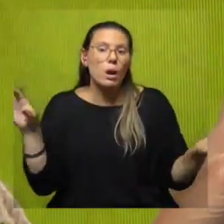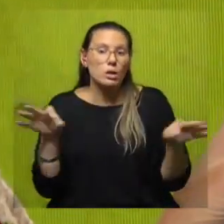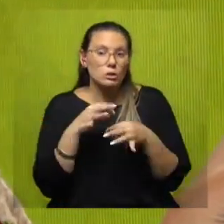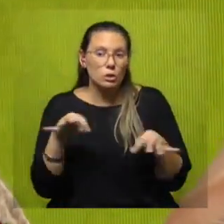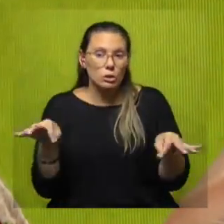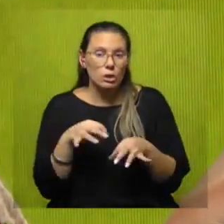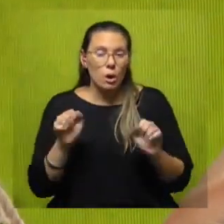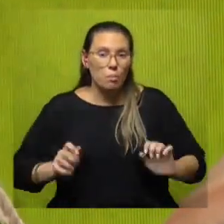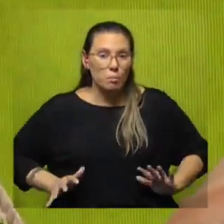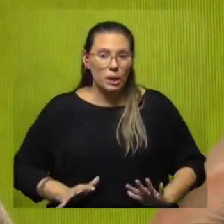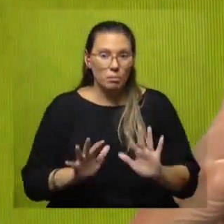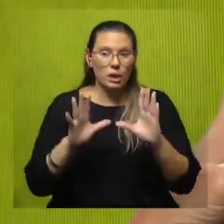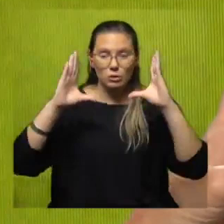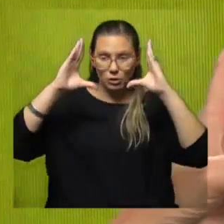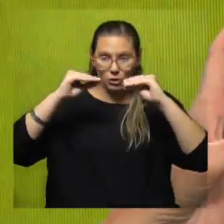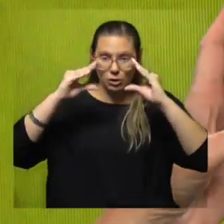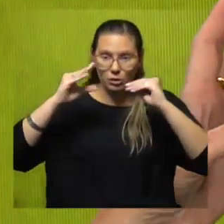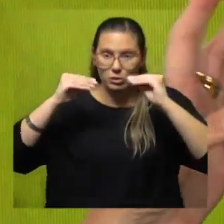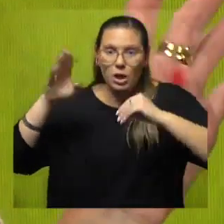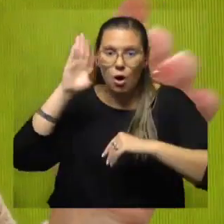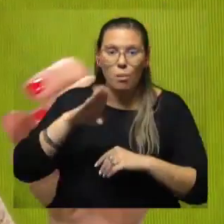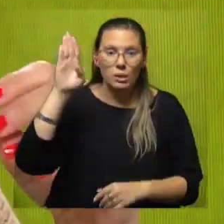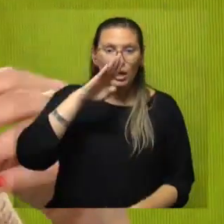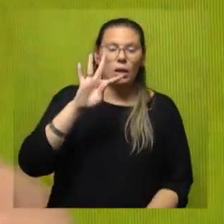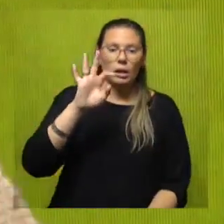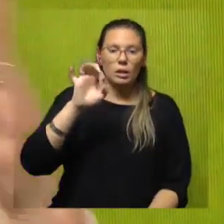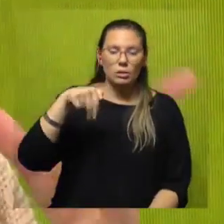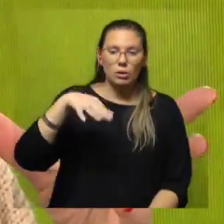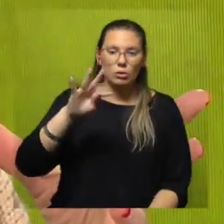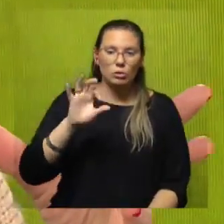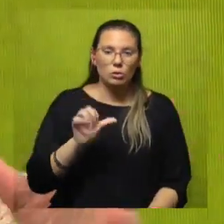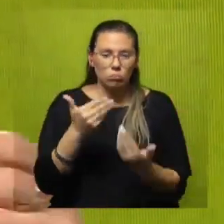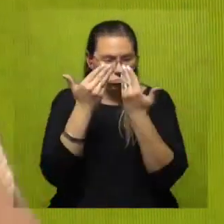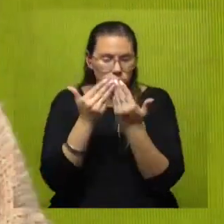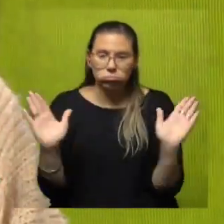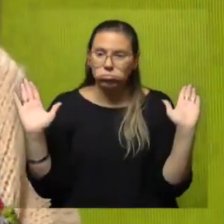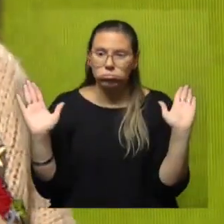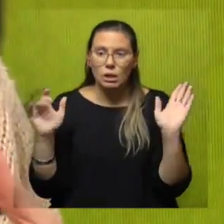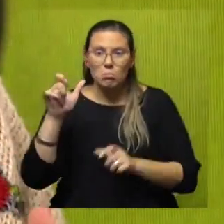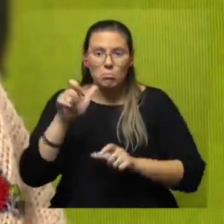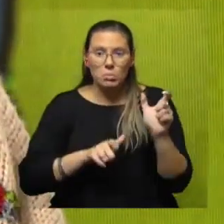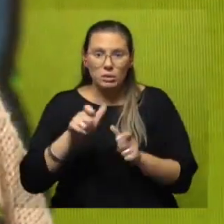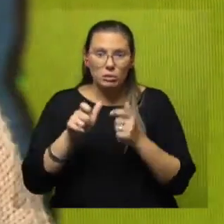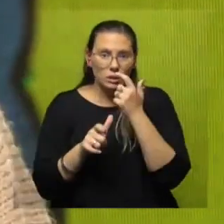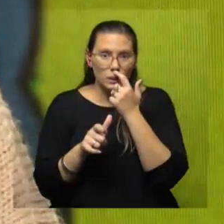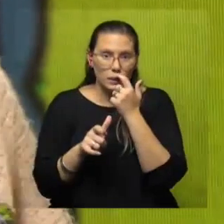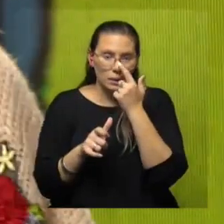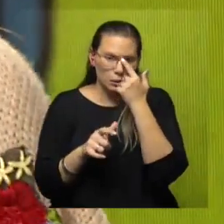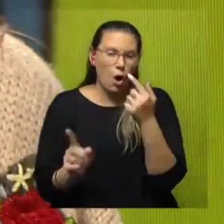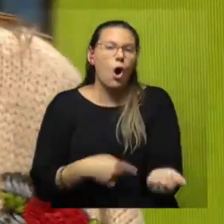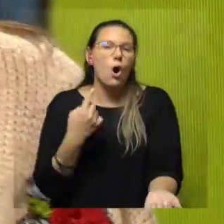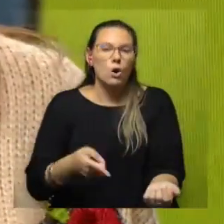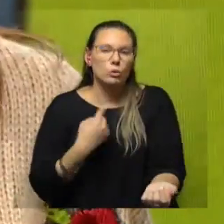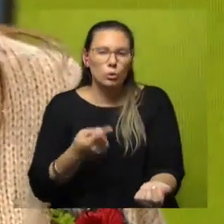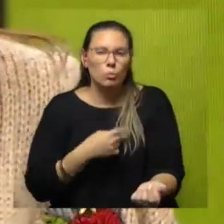de lo que estamos preparando para la noche, que es este gran homenaje a Los Tontos, sea abierta al público. Entonces, bueno, el público que no está acostumbrado a